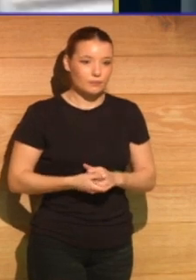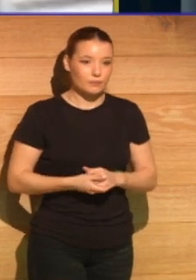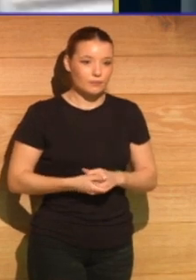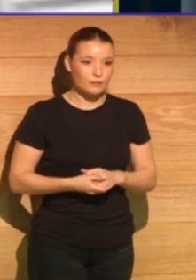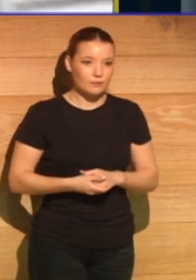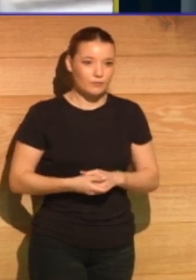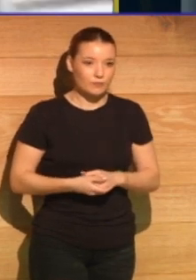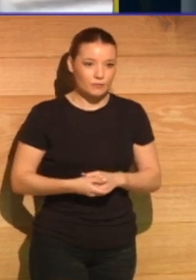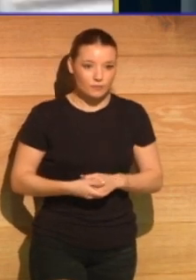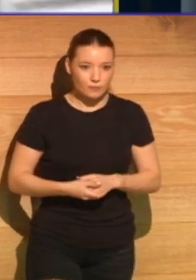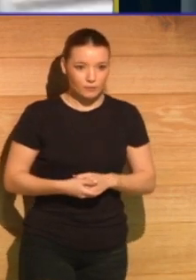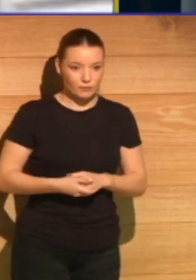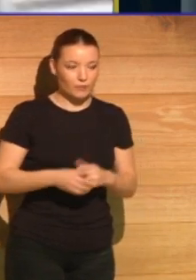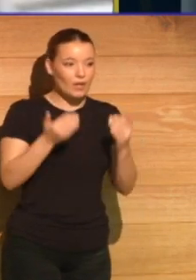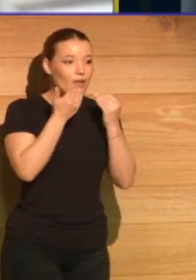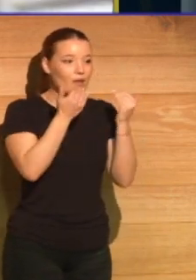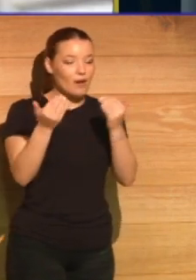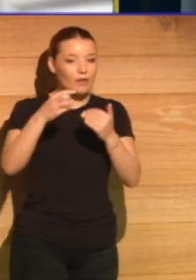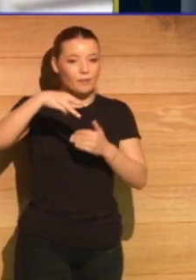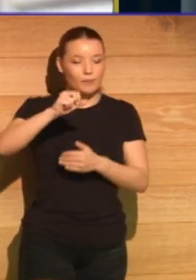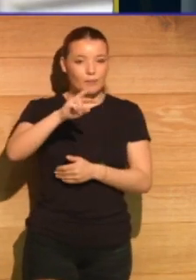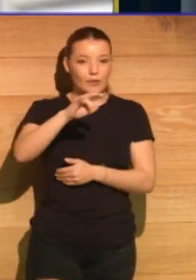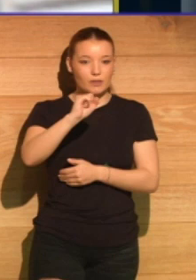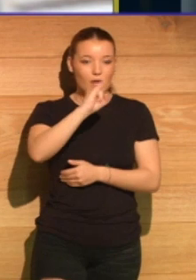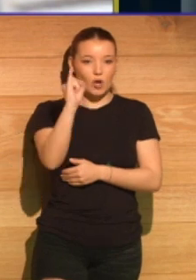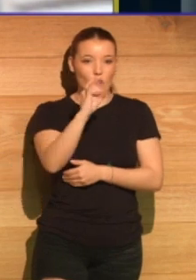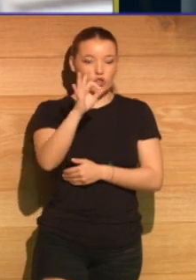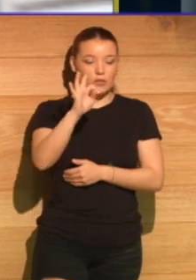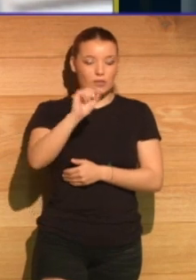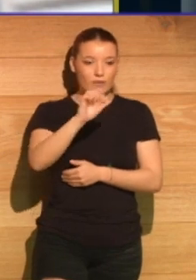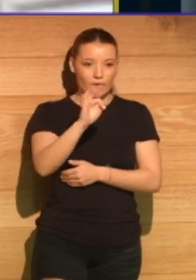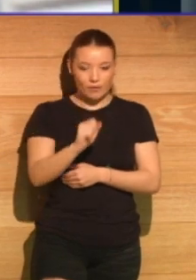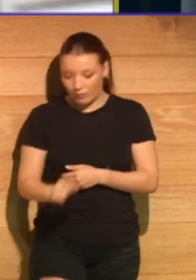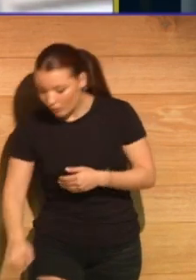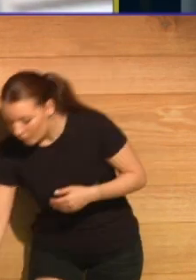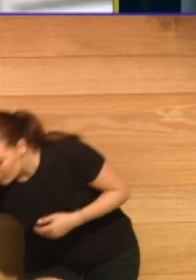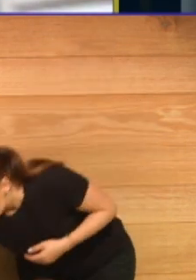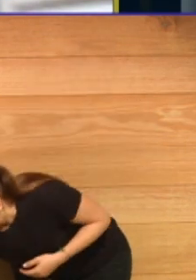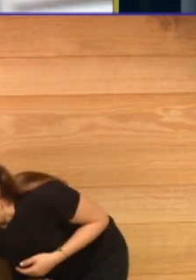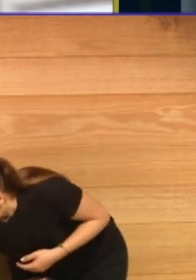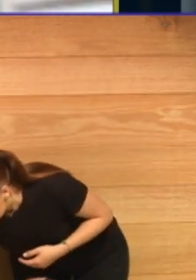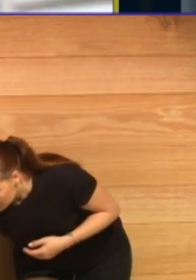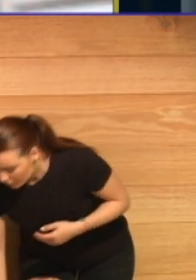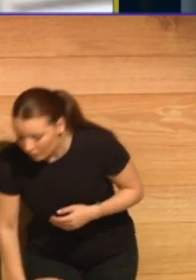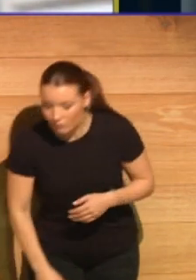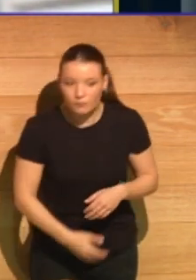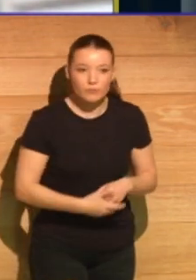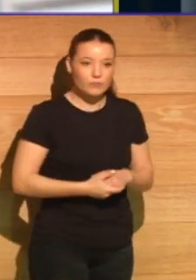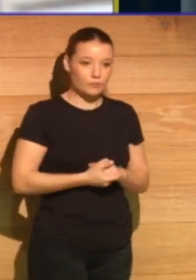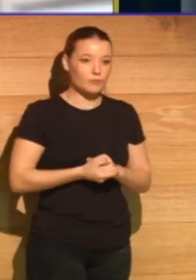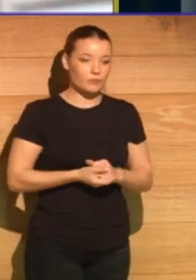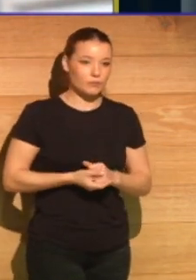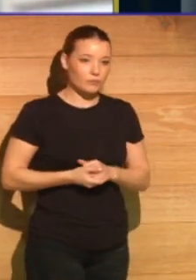Muchísimas gracias, María Josefa. Qué bueno el poder ver a quienes has conocido